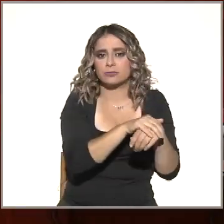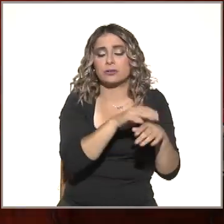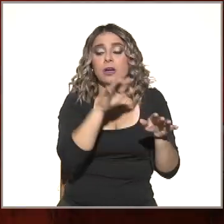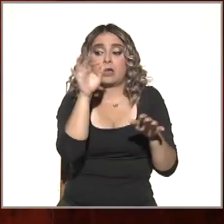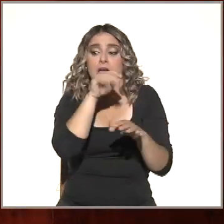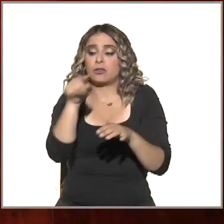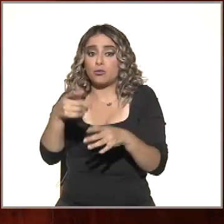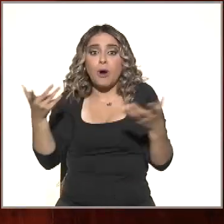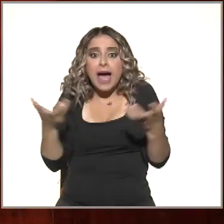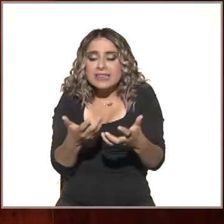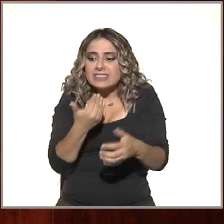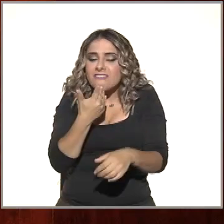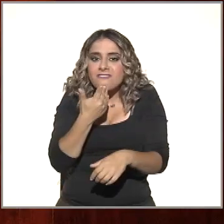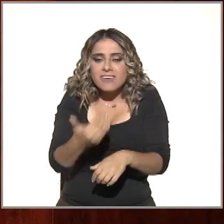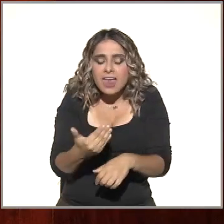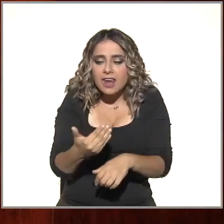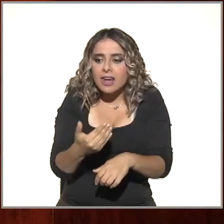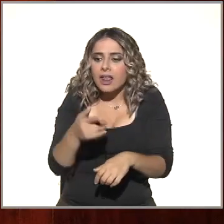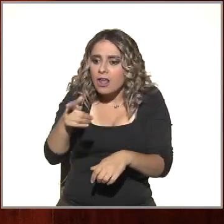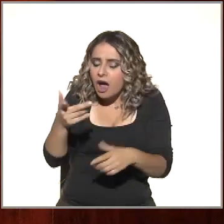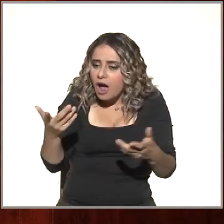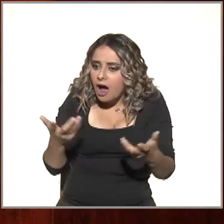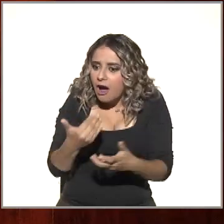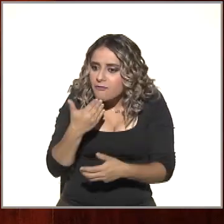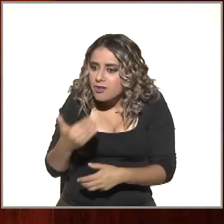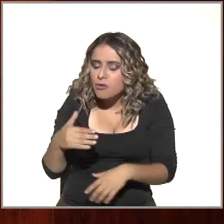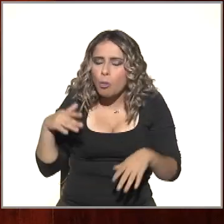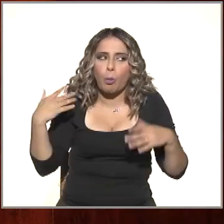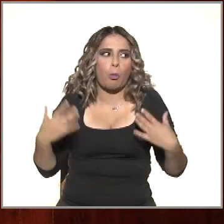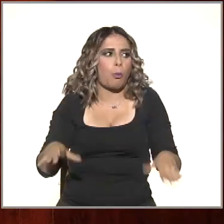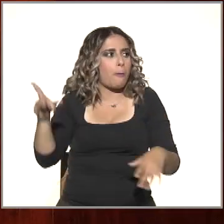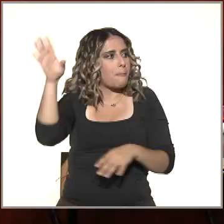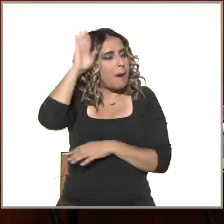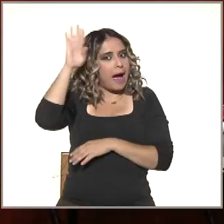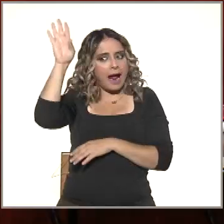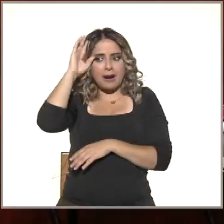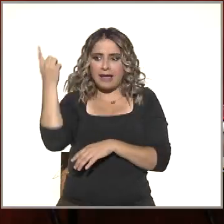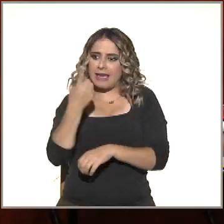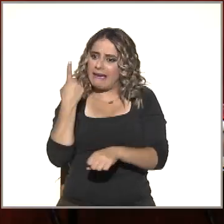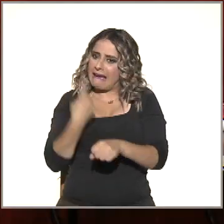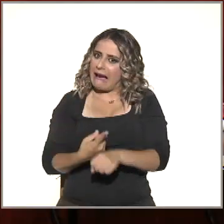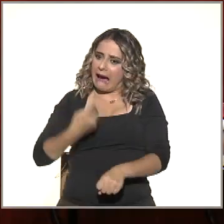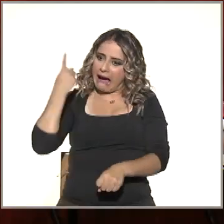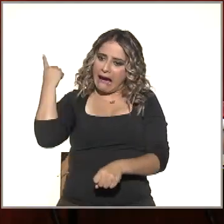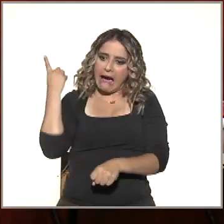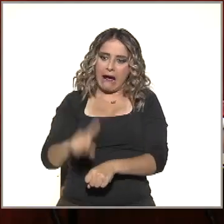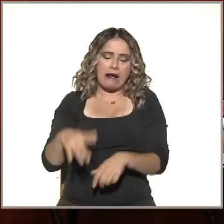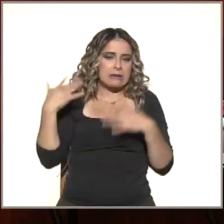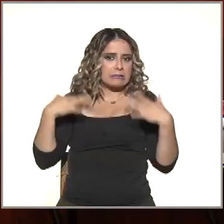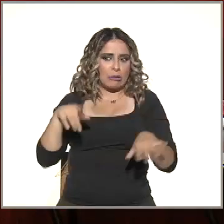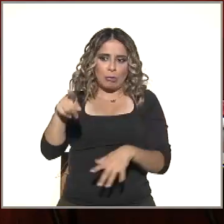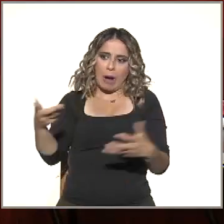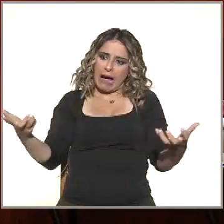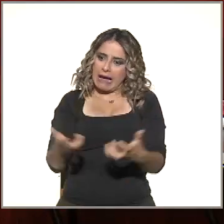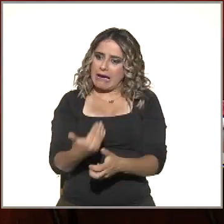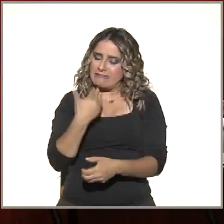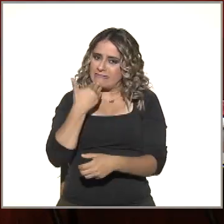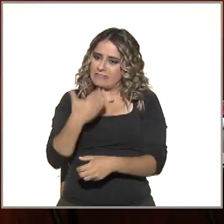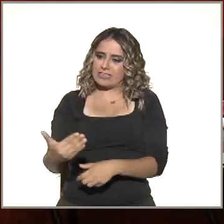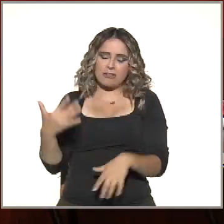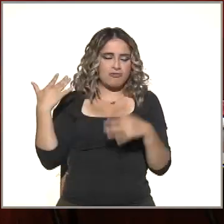bien, le dice un amigo, qué bárbaro, qué cabrón eres. Y lo está